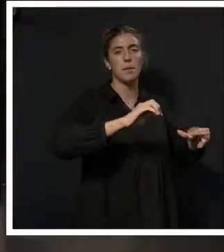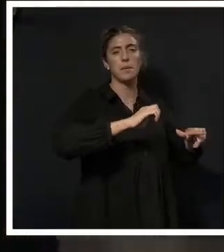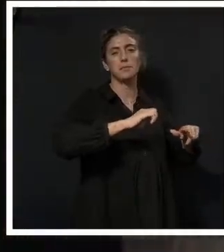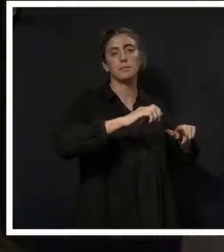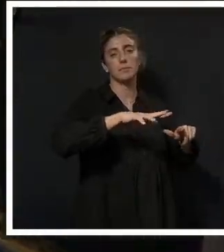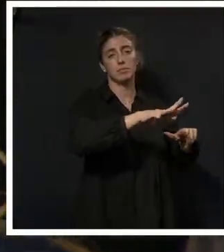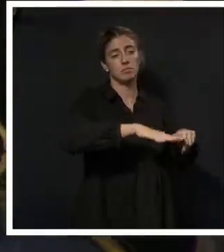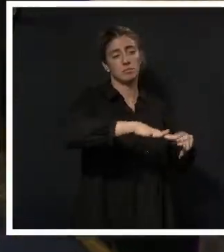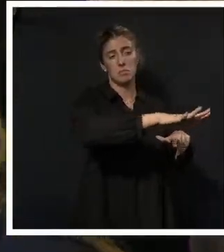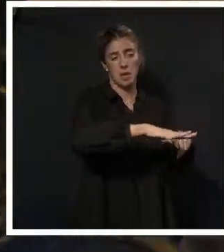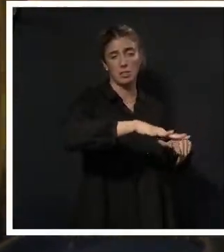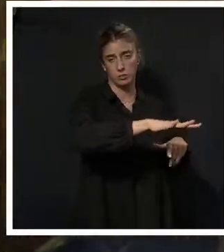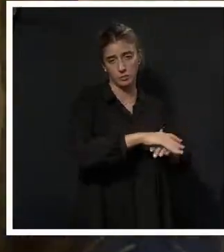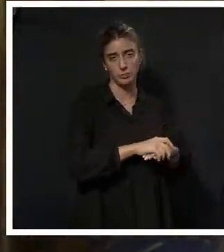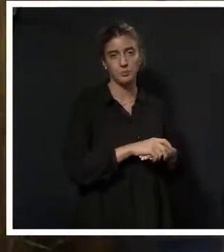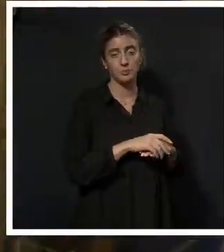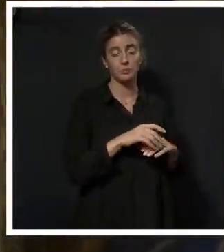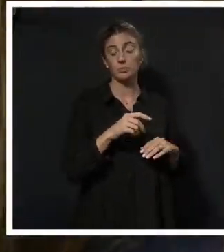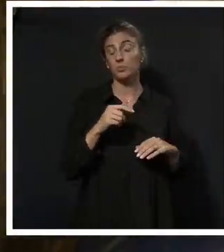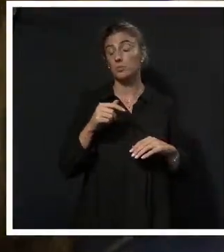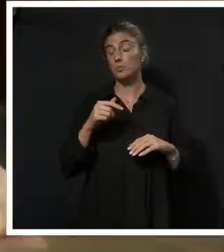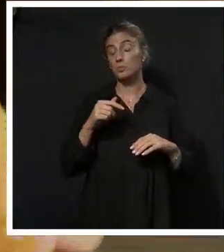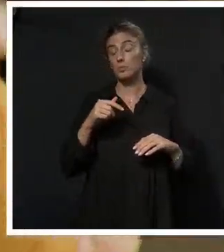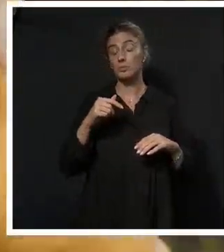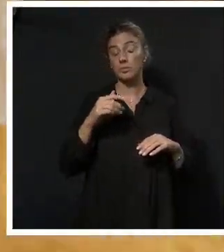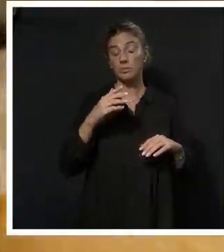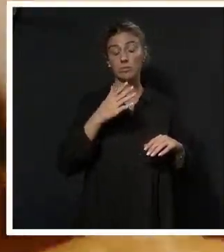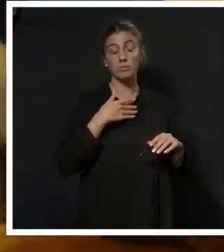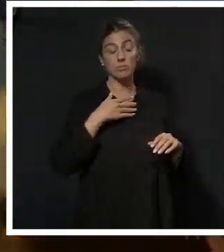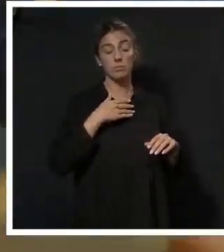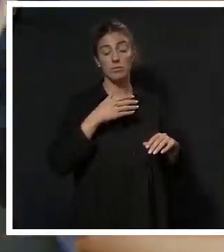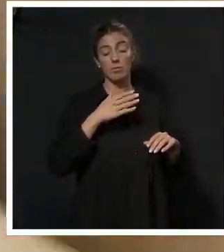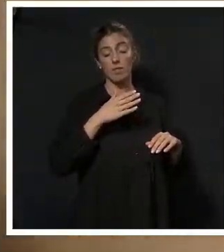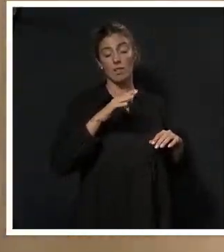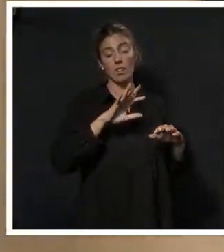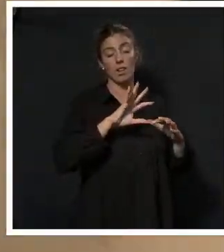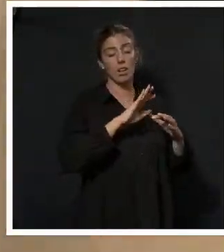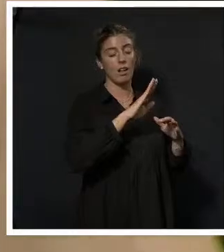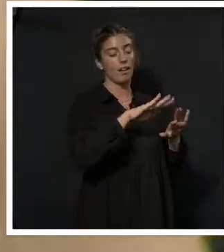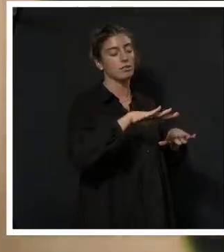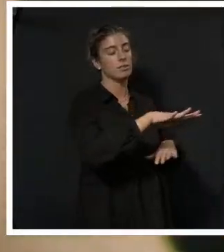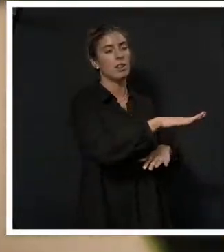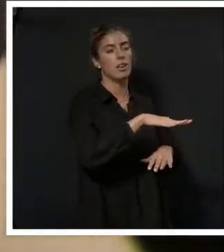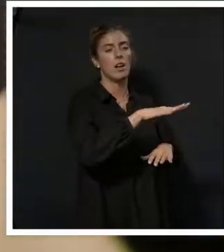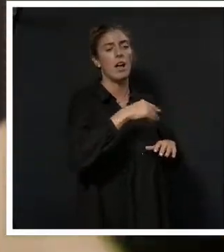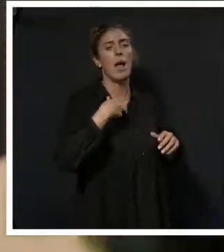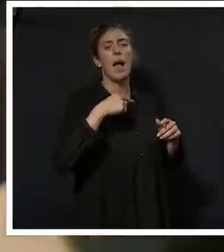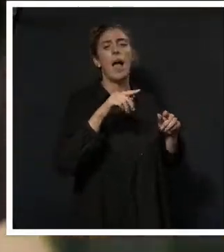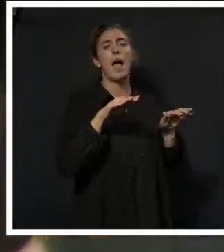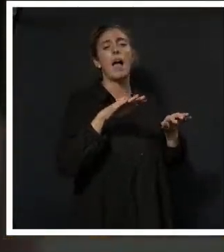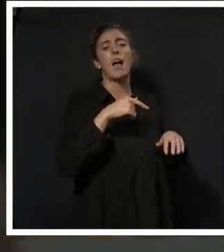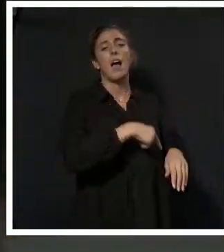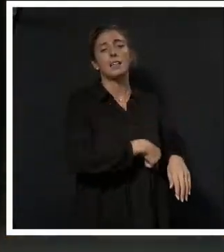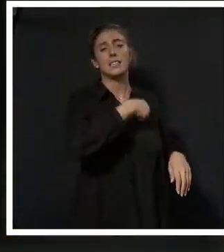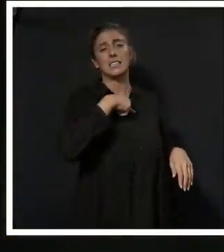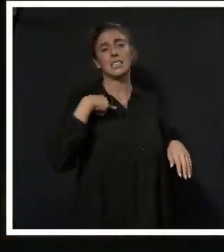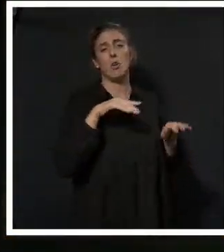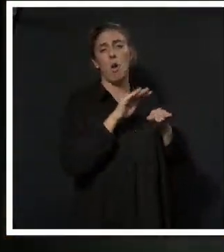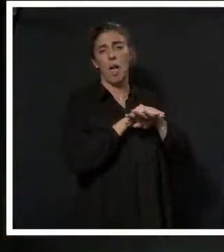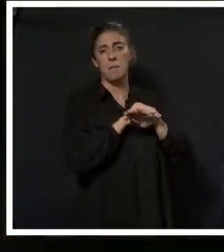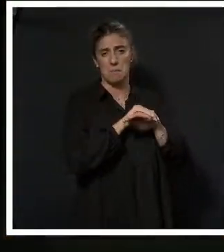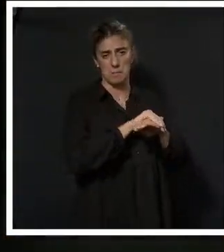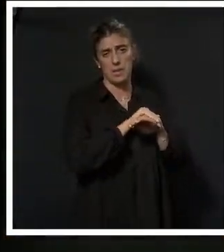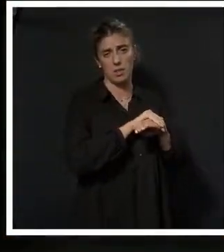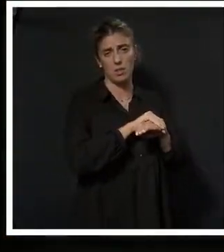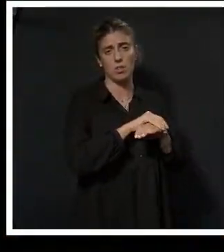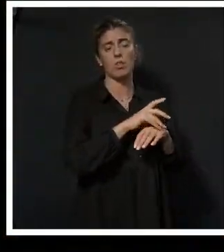andaba mucho porque unos amigos chinos montó ese bar el matadero matadoiro